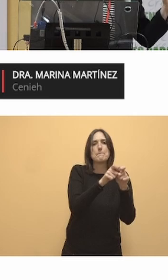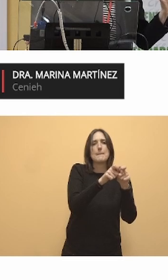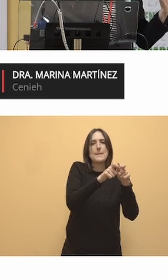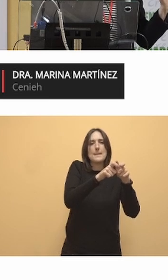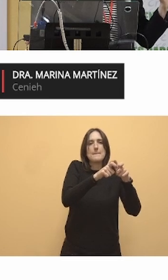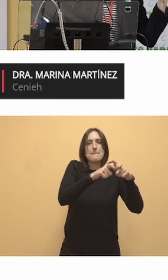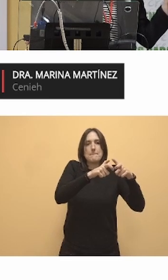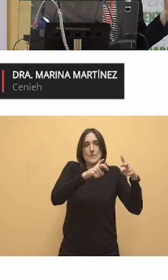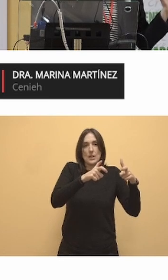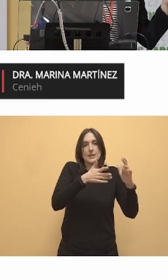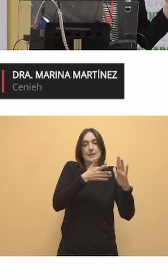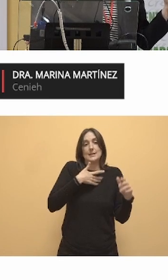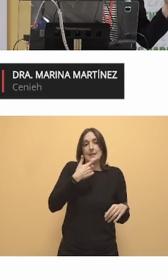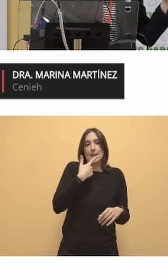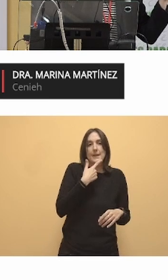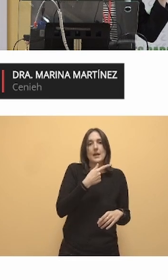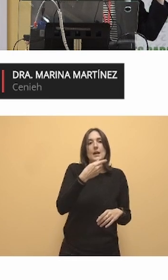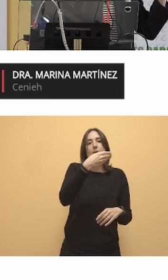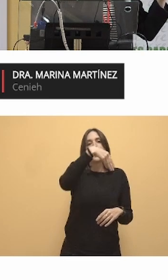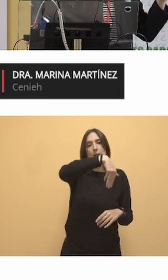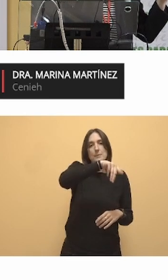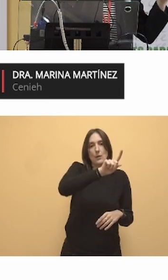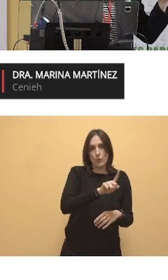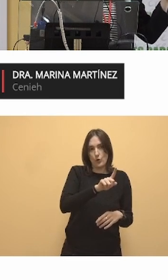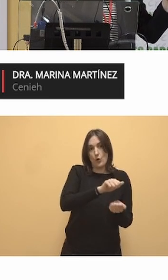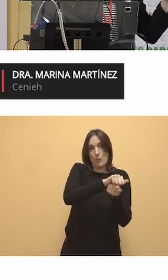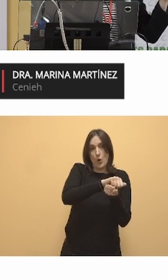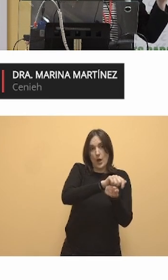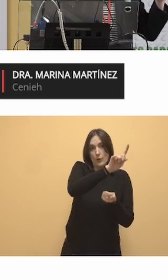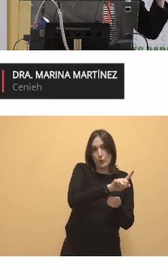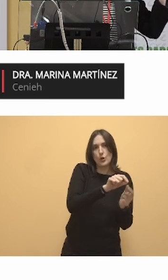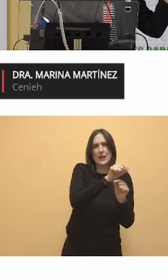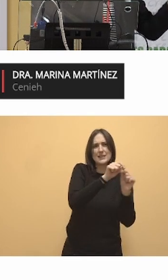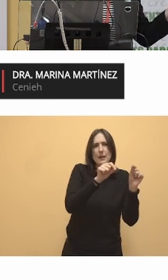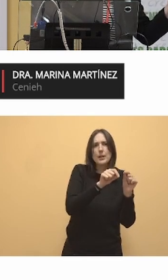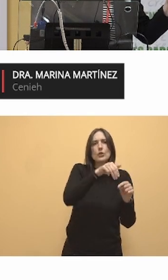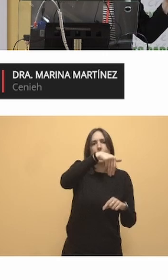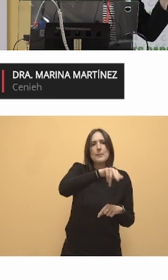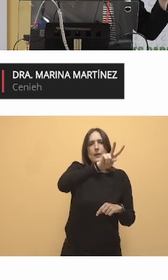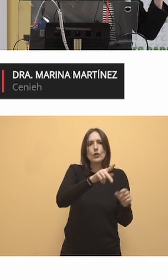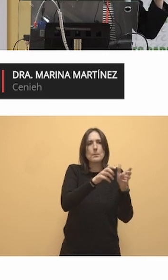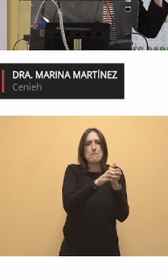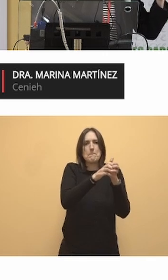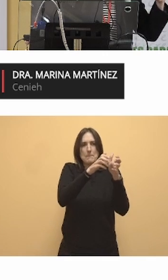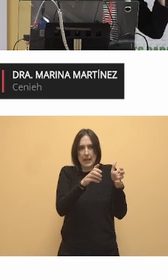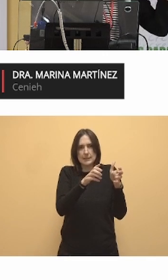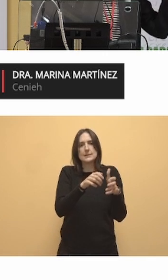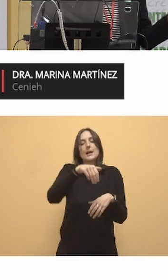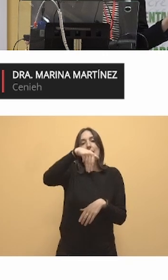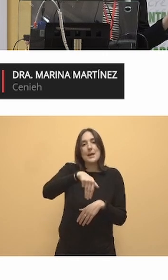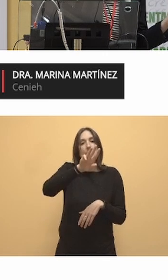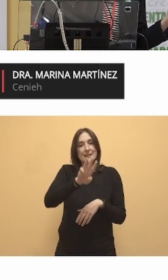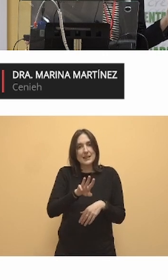Es decir, el primer molar, el M1, tiene un tamaño. El M2 es más grande que ese M1. Y finalmente el M3 es